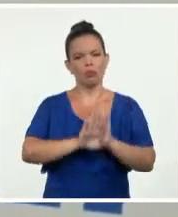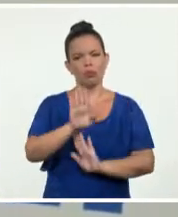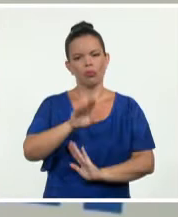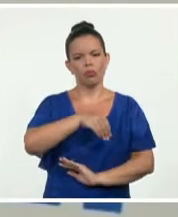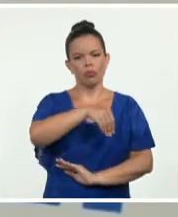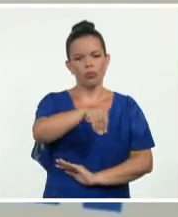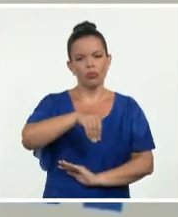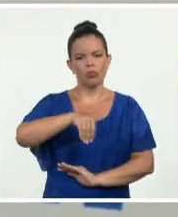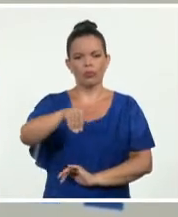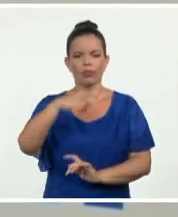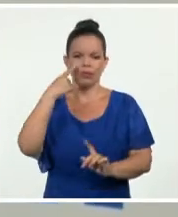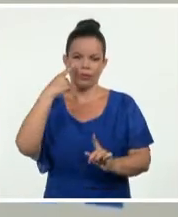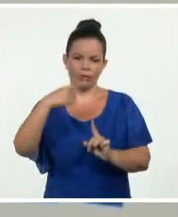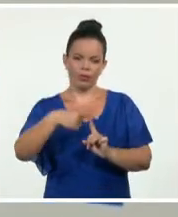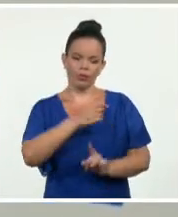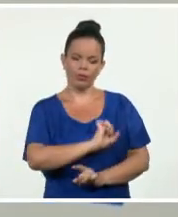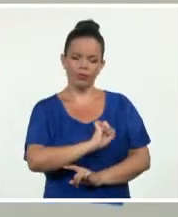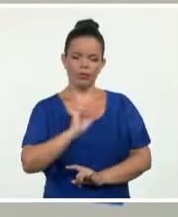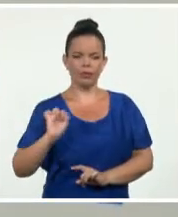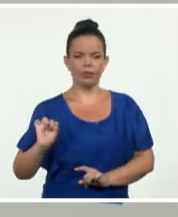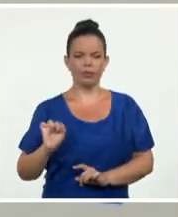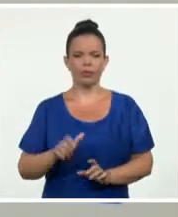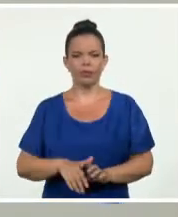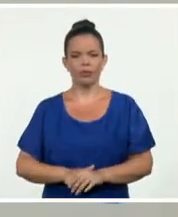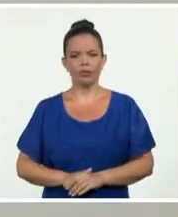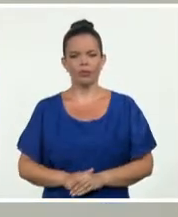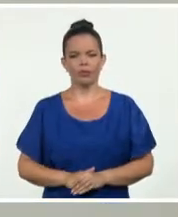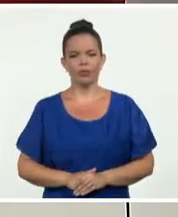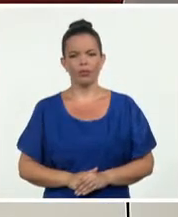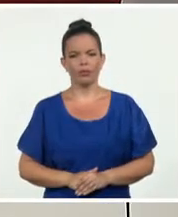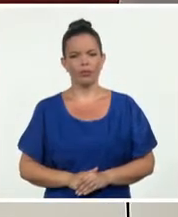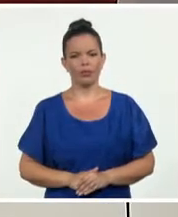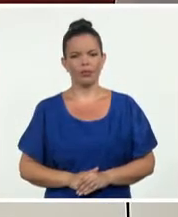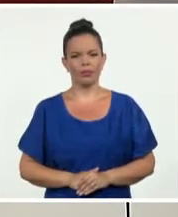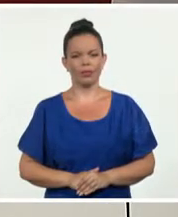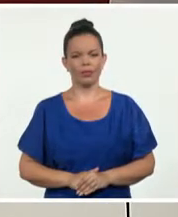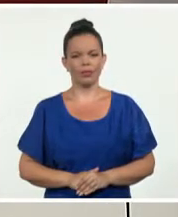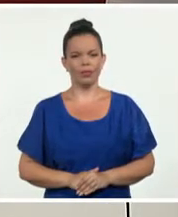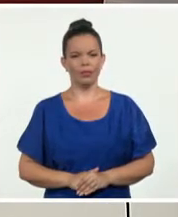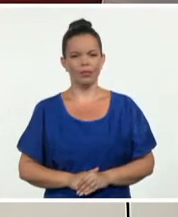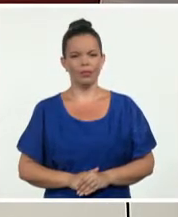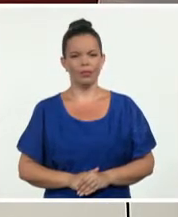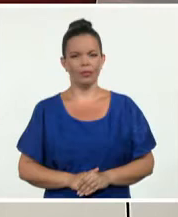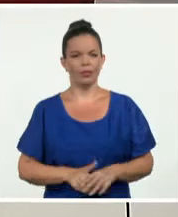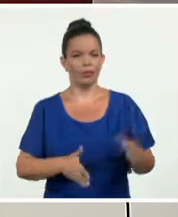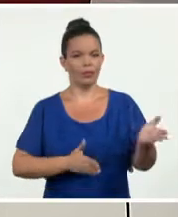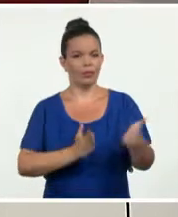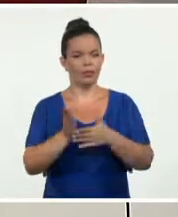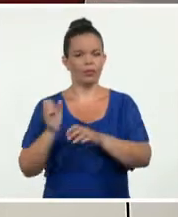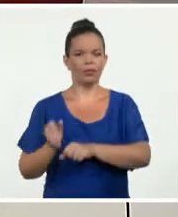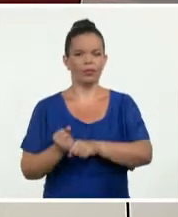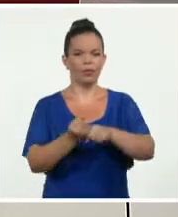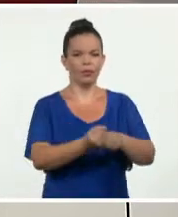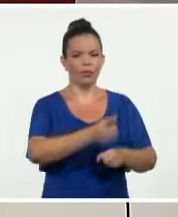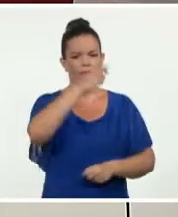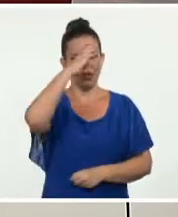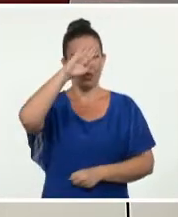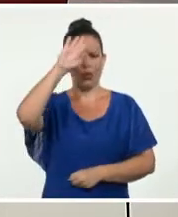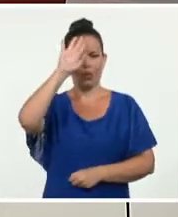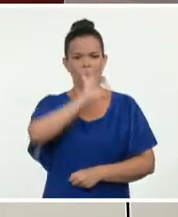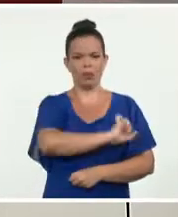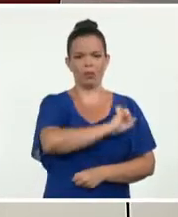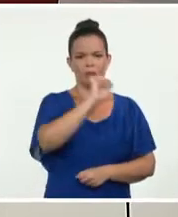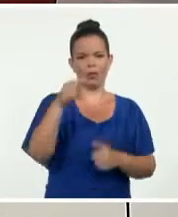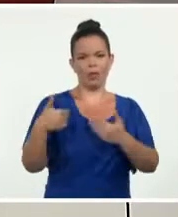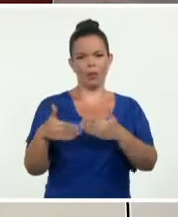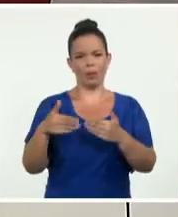seguir obteniendo buenos resultados. Un saludo a todos. Pasamos al béisbol. Cuba superó a Panamá 8-3